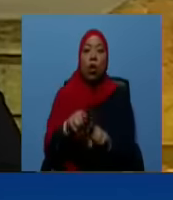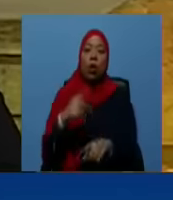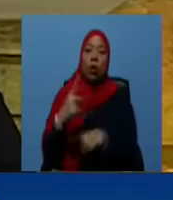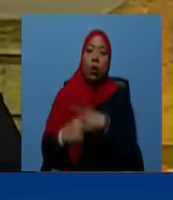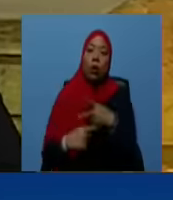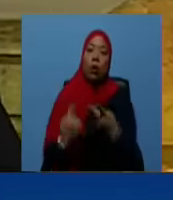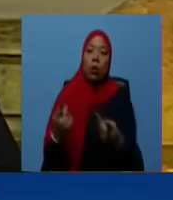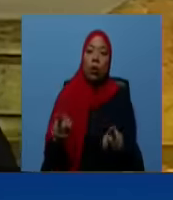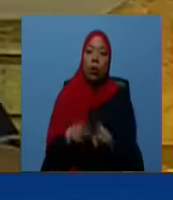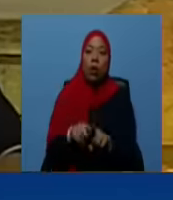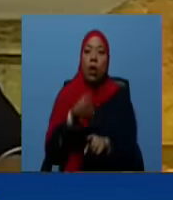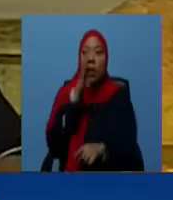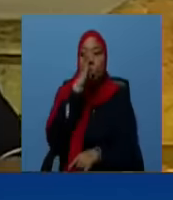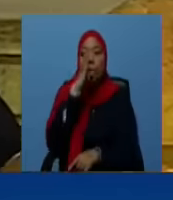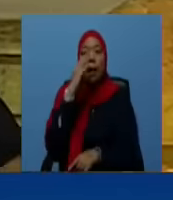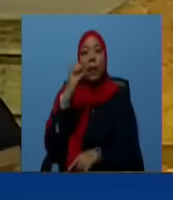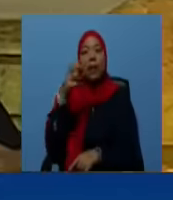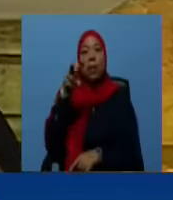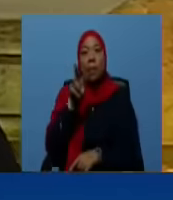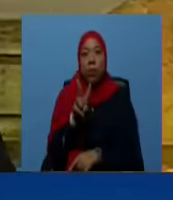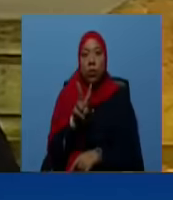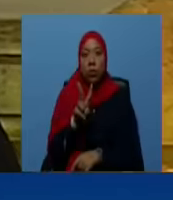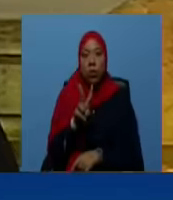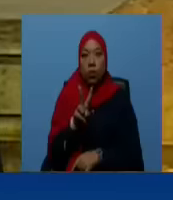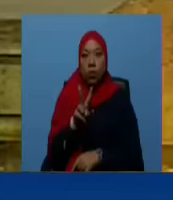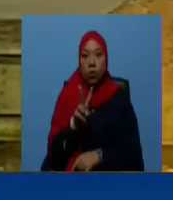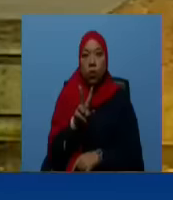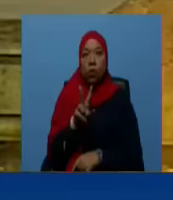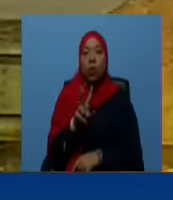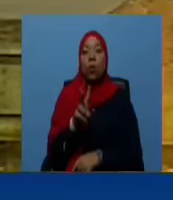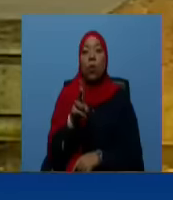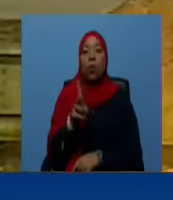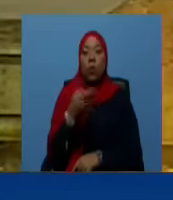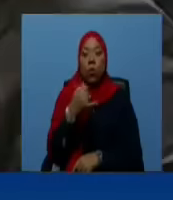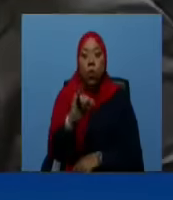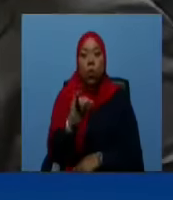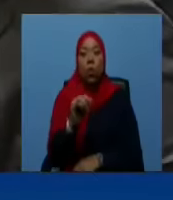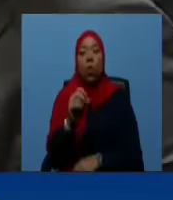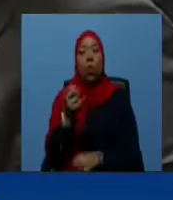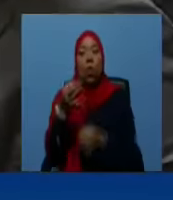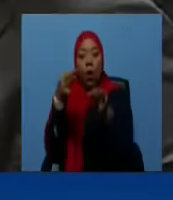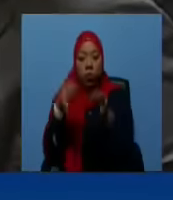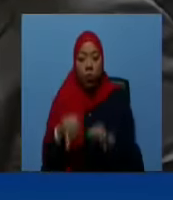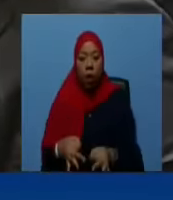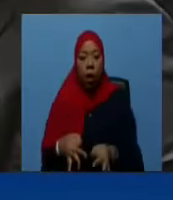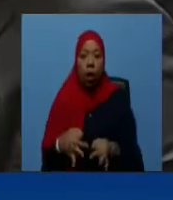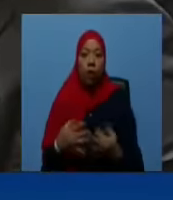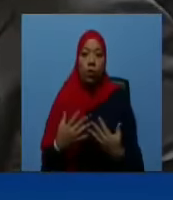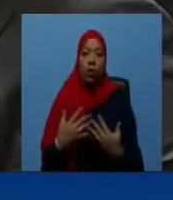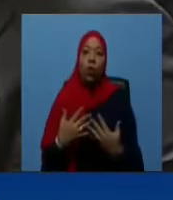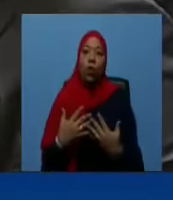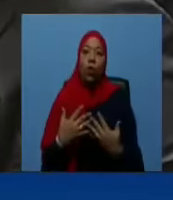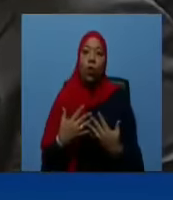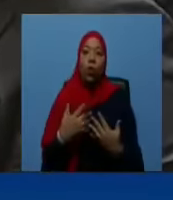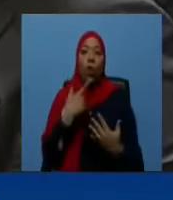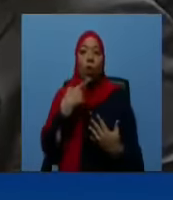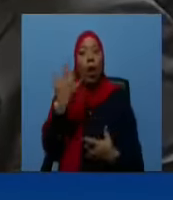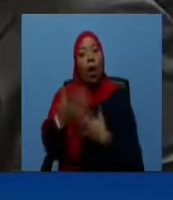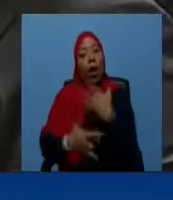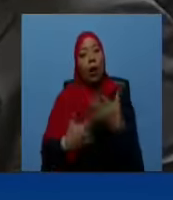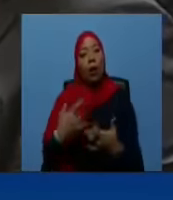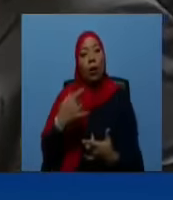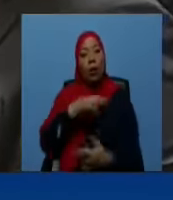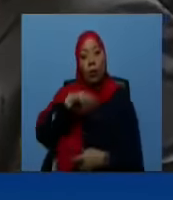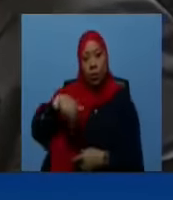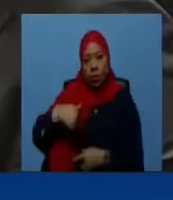Ya el Banco Central de Venezuela ha sacado su boletín oficial que fija